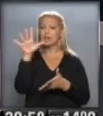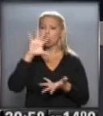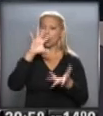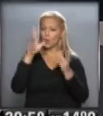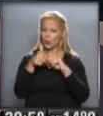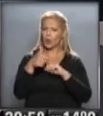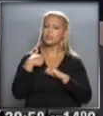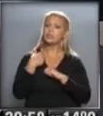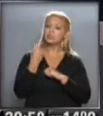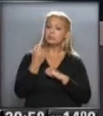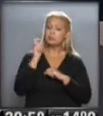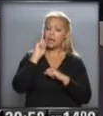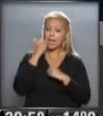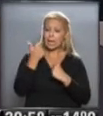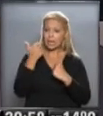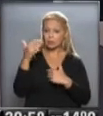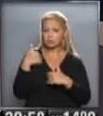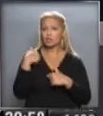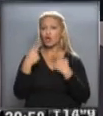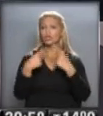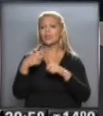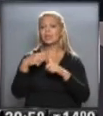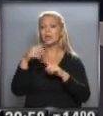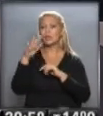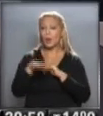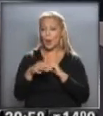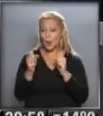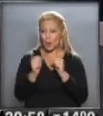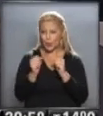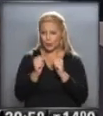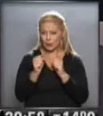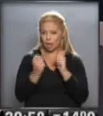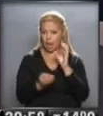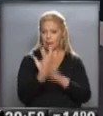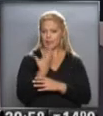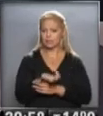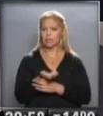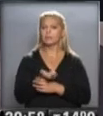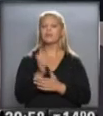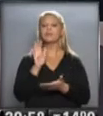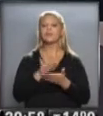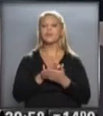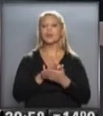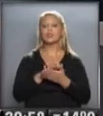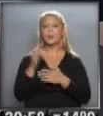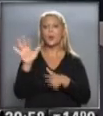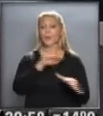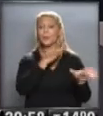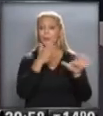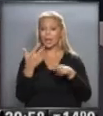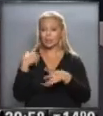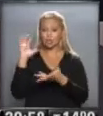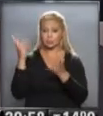condiciones meteorológicas los próximos días, con la continuidad de temperaturas bajas, especialmente en horas de la mañana. Y en cuanto a la intensidad del viento, el